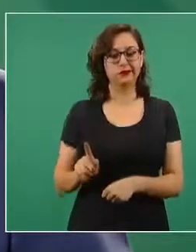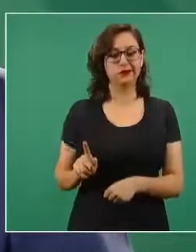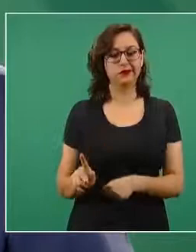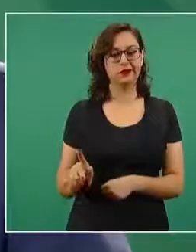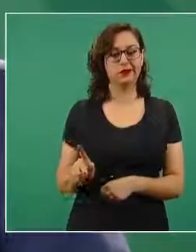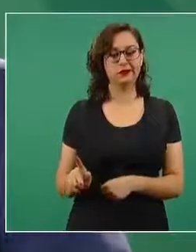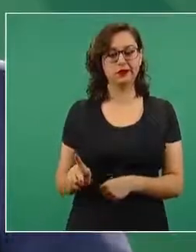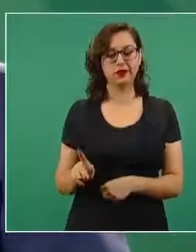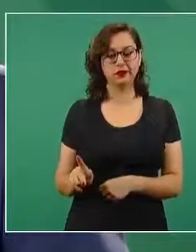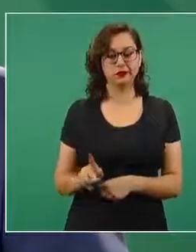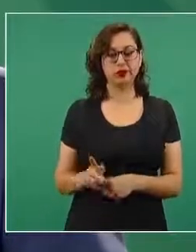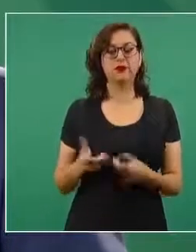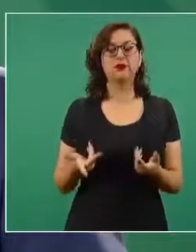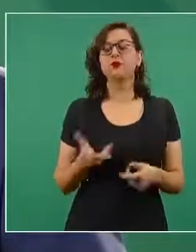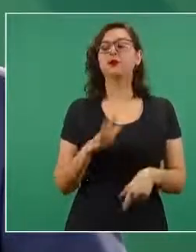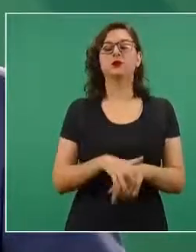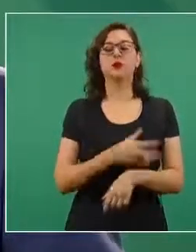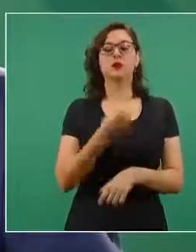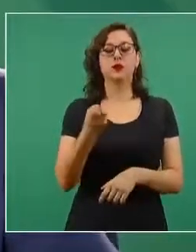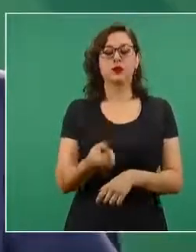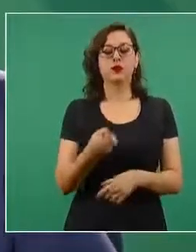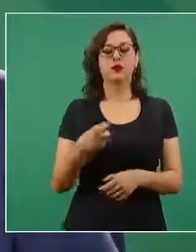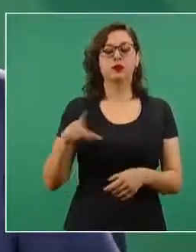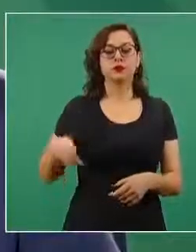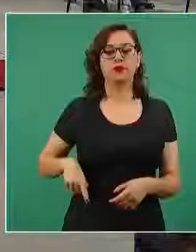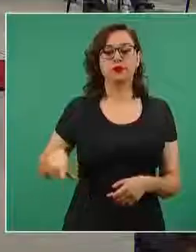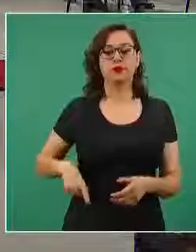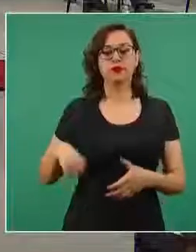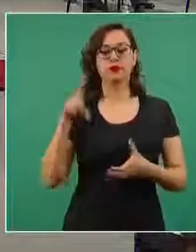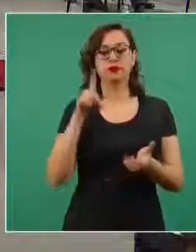Por eso les daban contratos en el gobierno